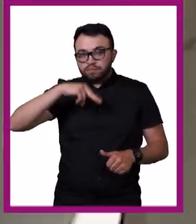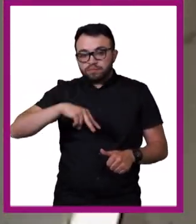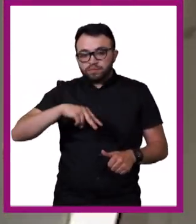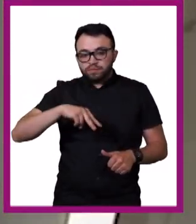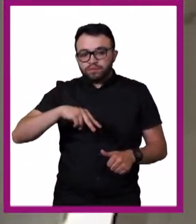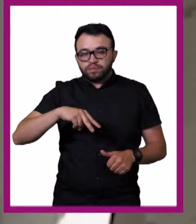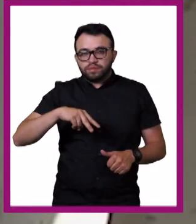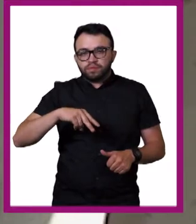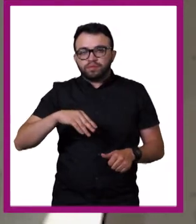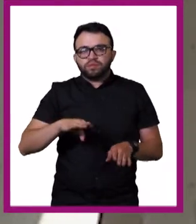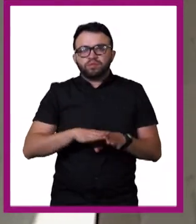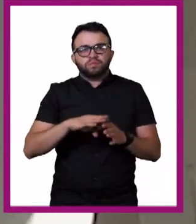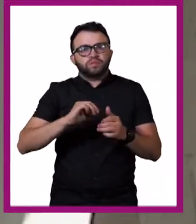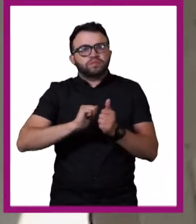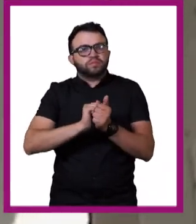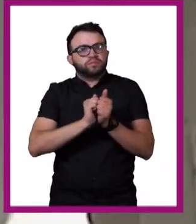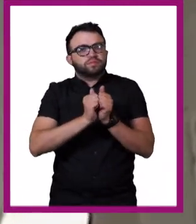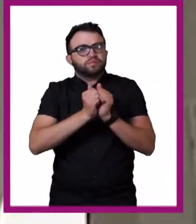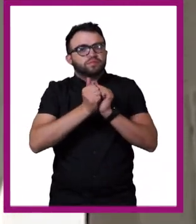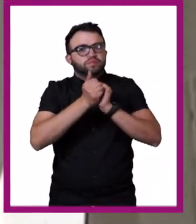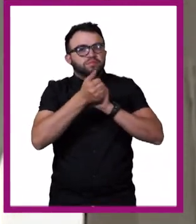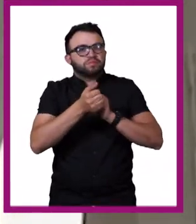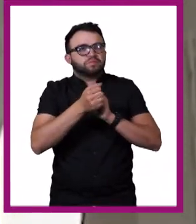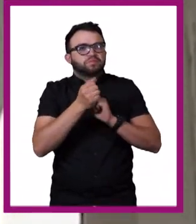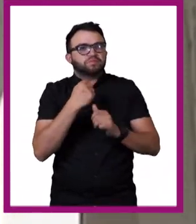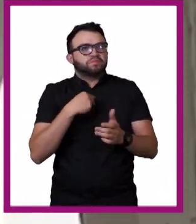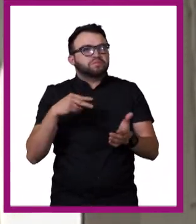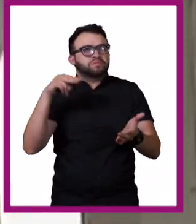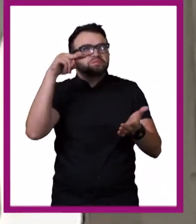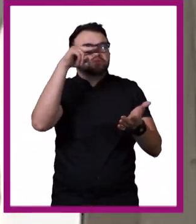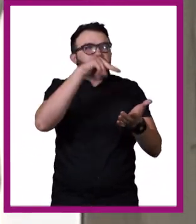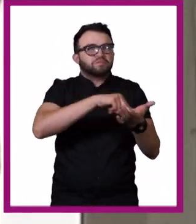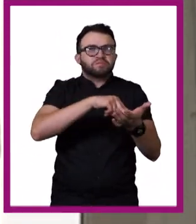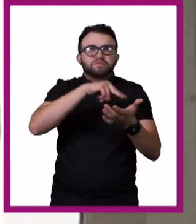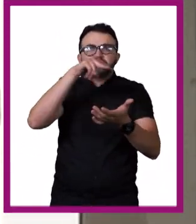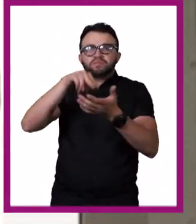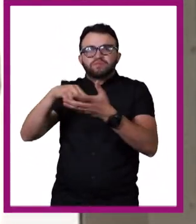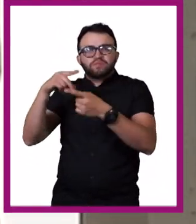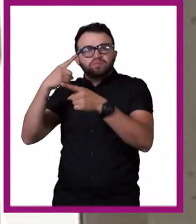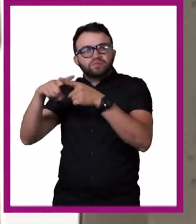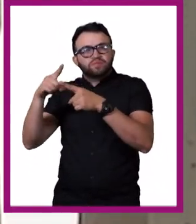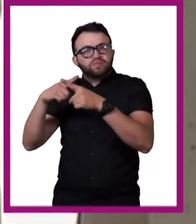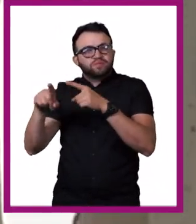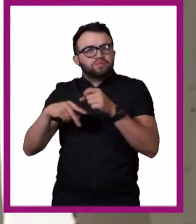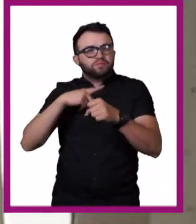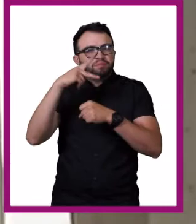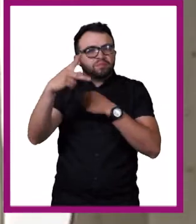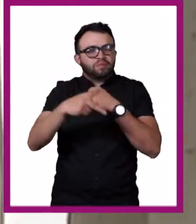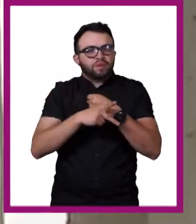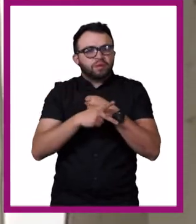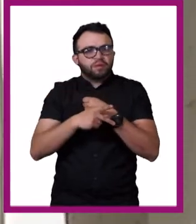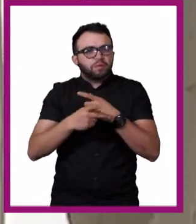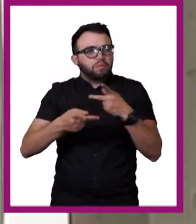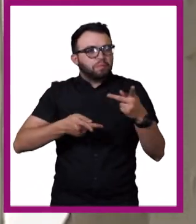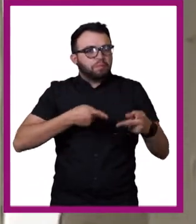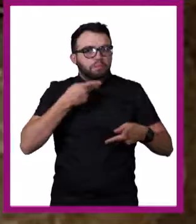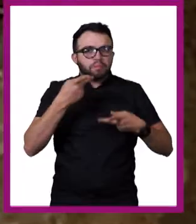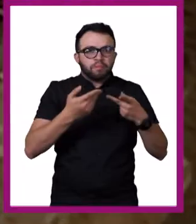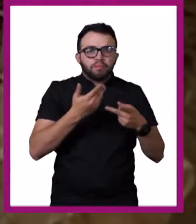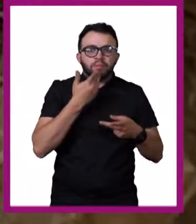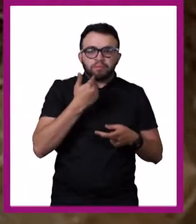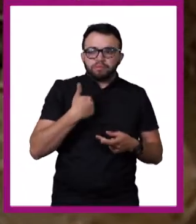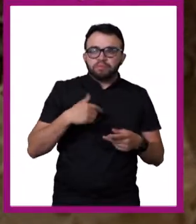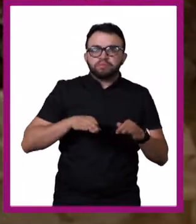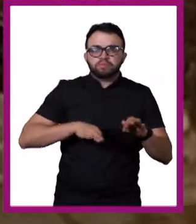México. Empezaba un poco a salir fuera del país y se estaba hablando muy bien